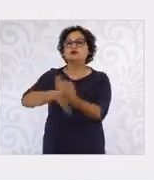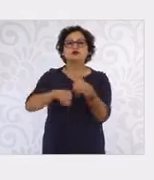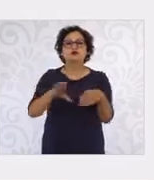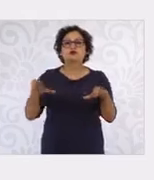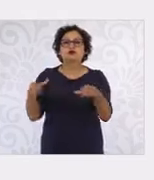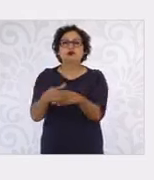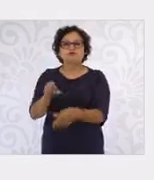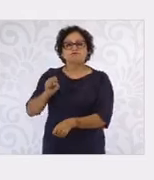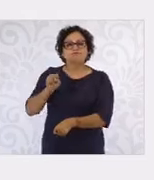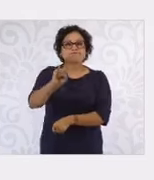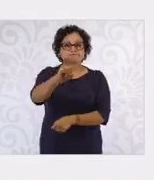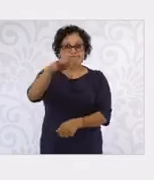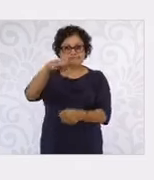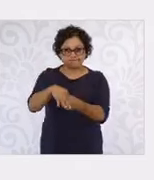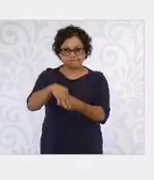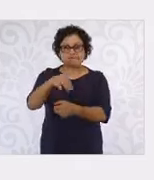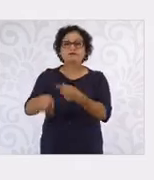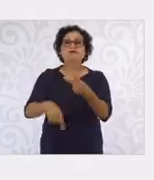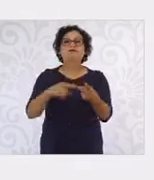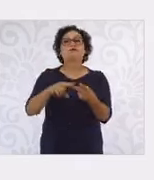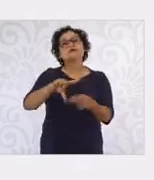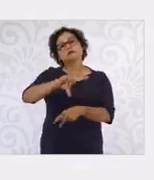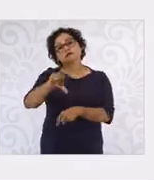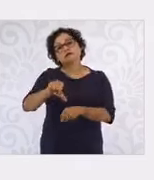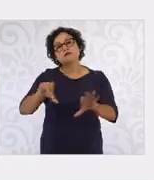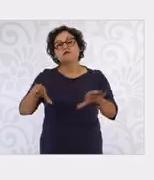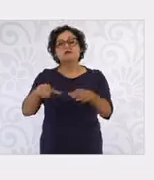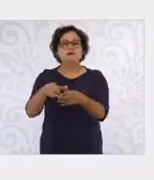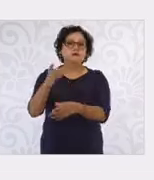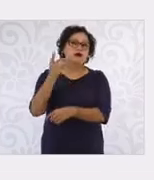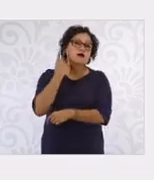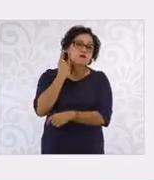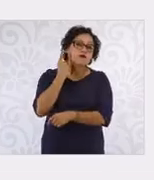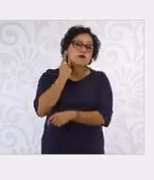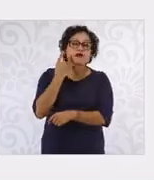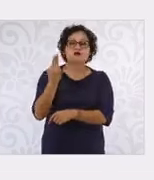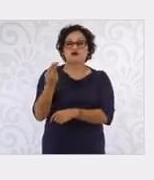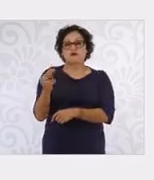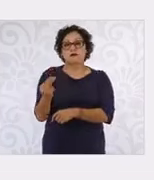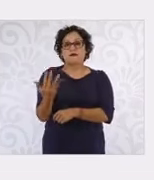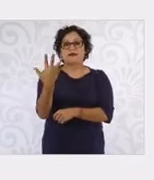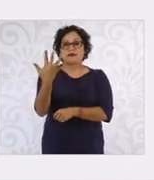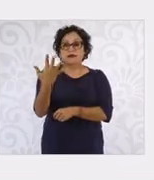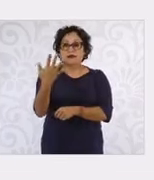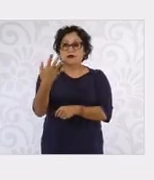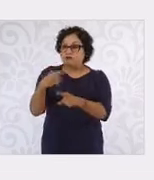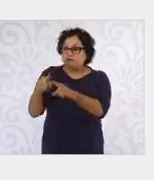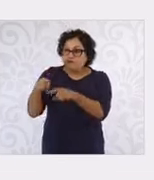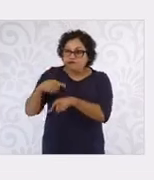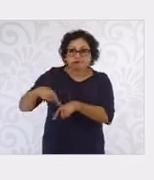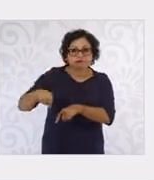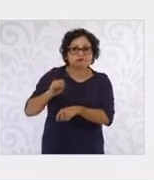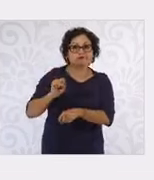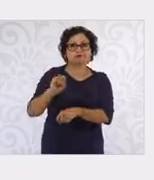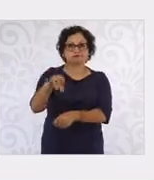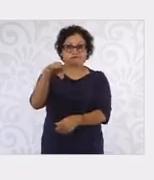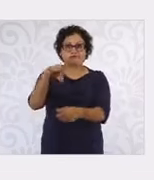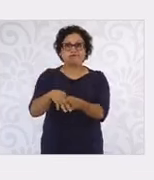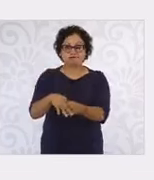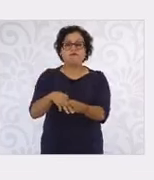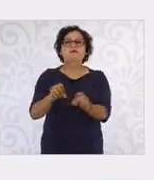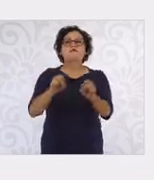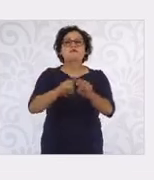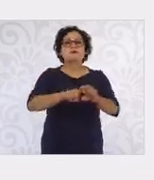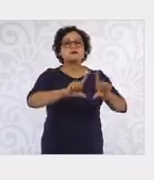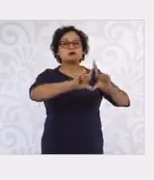estas reformas, luego en la Cámara de Diputados el 5 de noviembre, y esta reforma ya fue aprobada también por 26